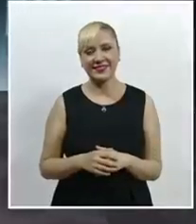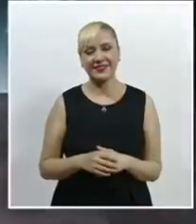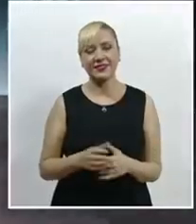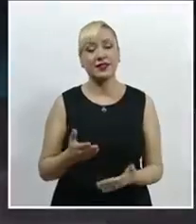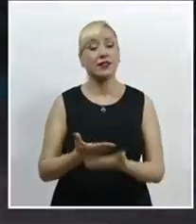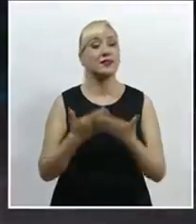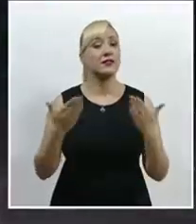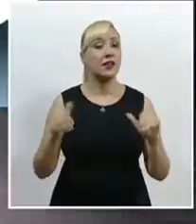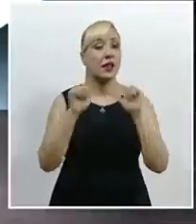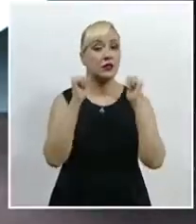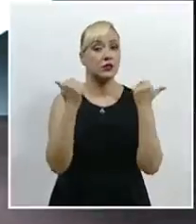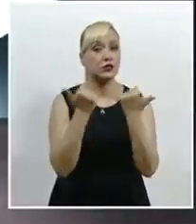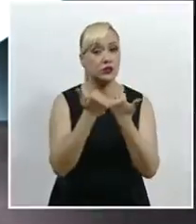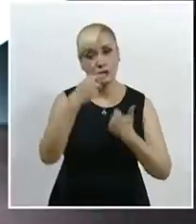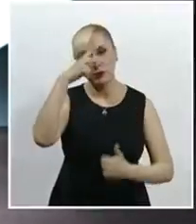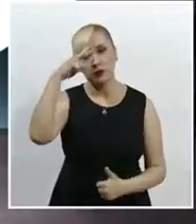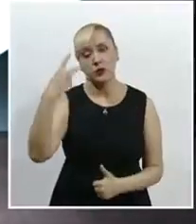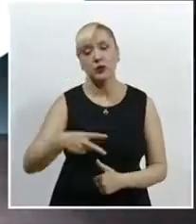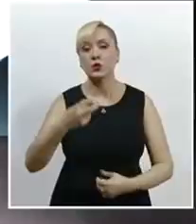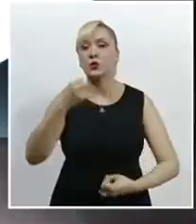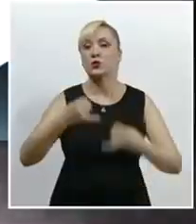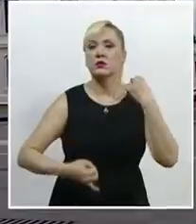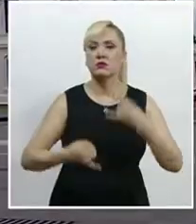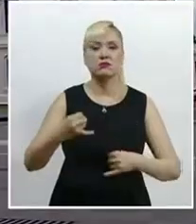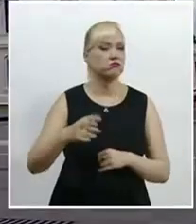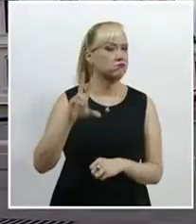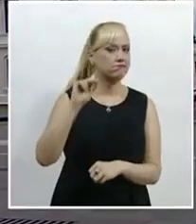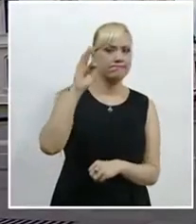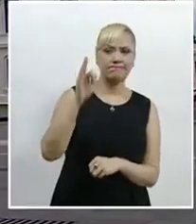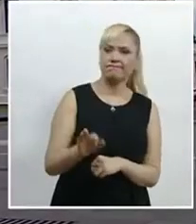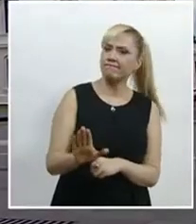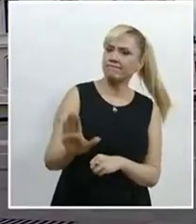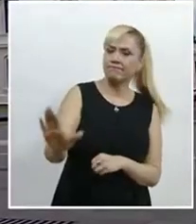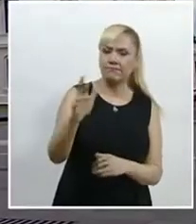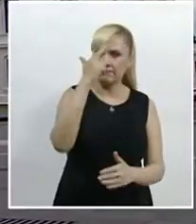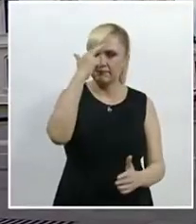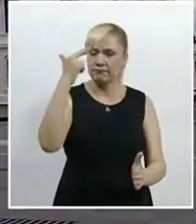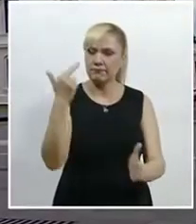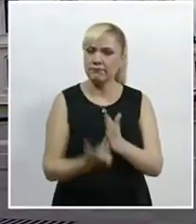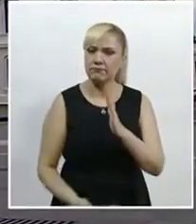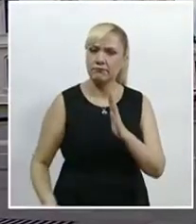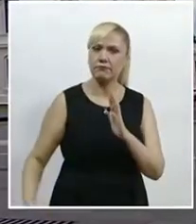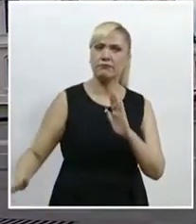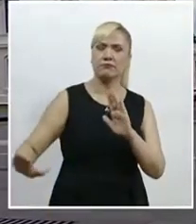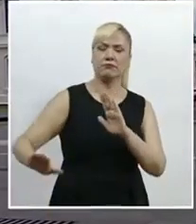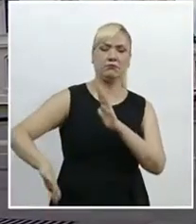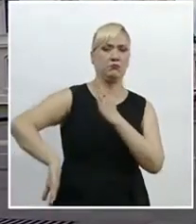Y la Asociación Mexicana de Juzgadoras rechazó enérgicamente la violencia institucional de